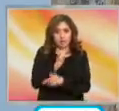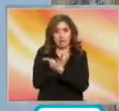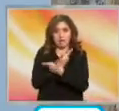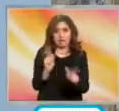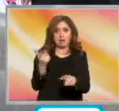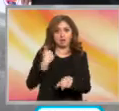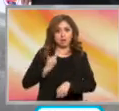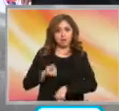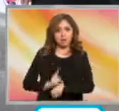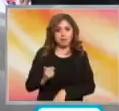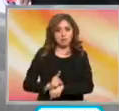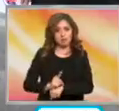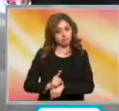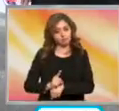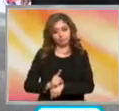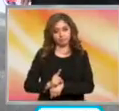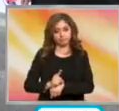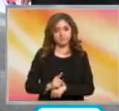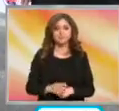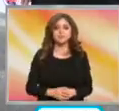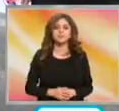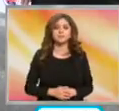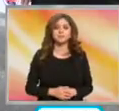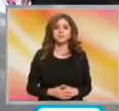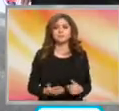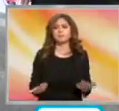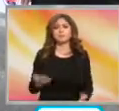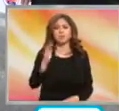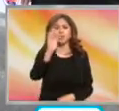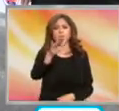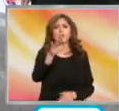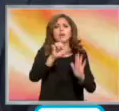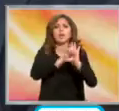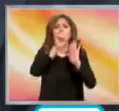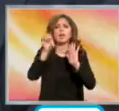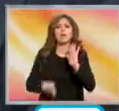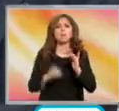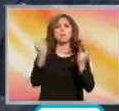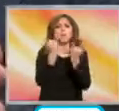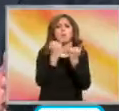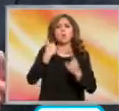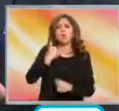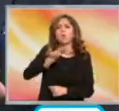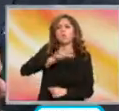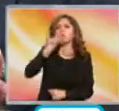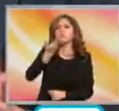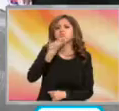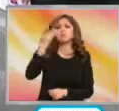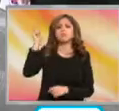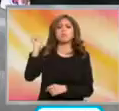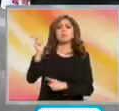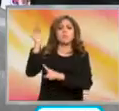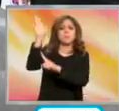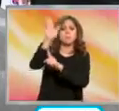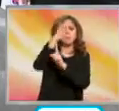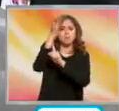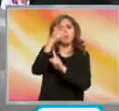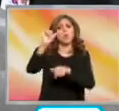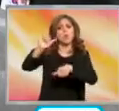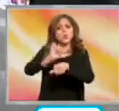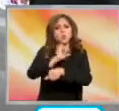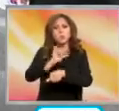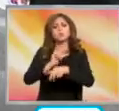día. Ya. A ver, Enrique, pues yo he visto en los coches, ¿no? Que le ponen una Exacto, estampa de los en coches, camisetas colocan la también. bandera. Cuando vienen las